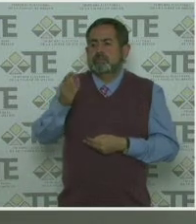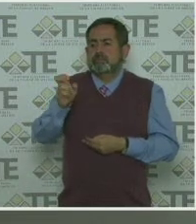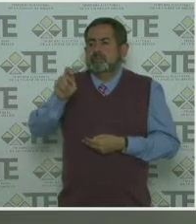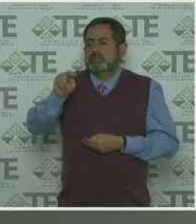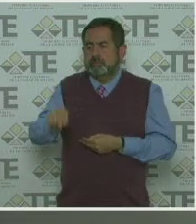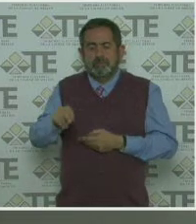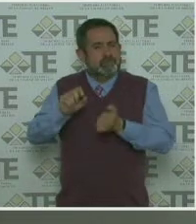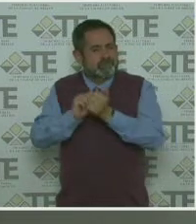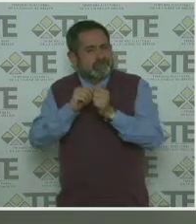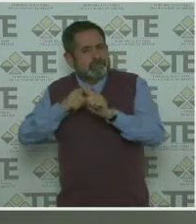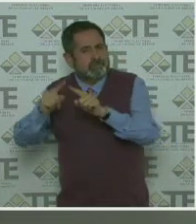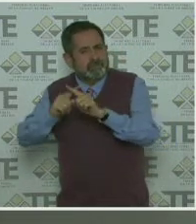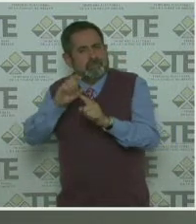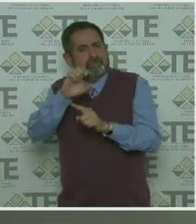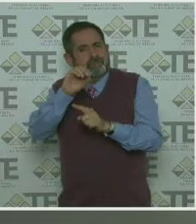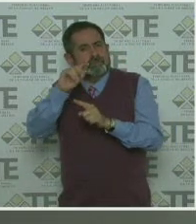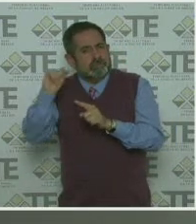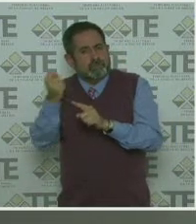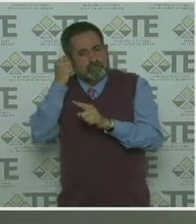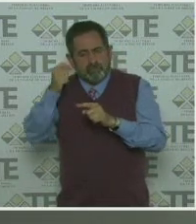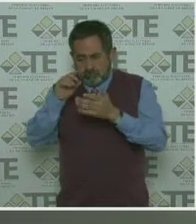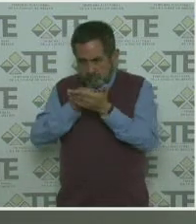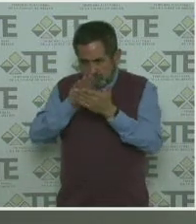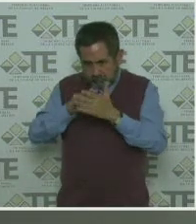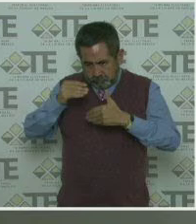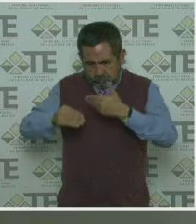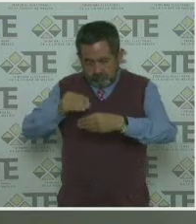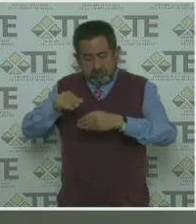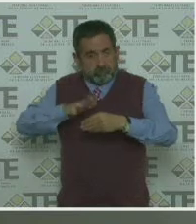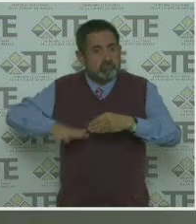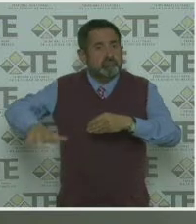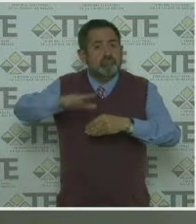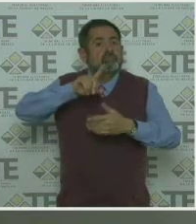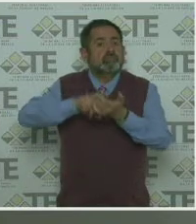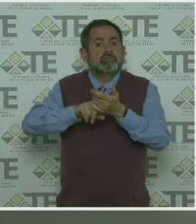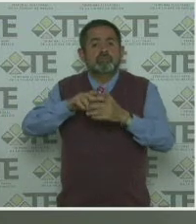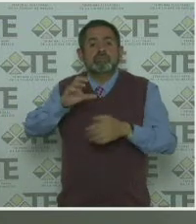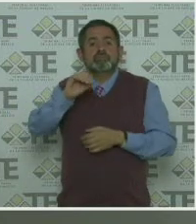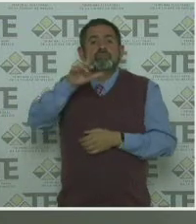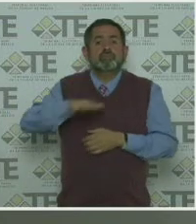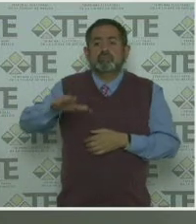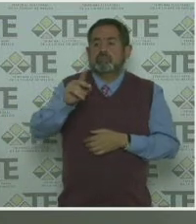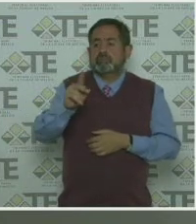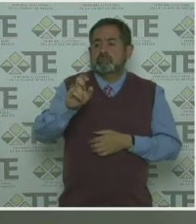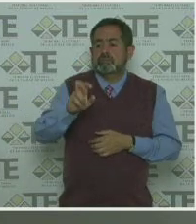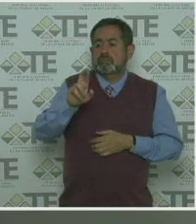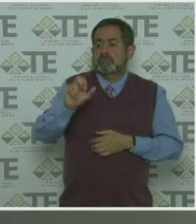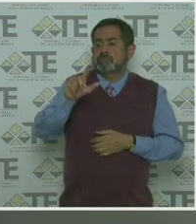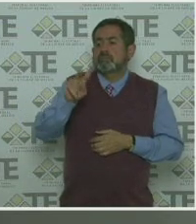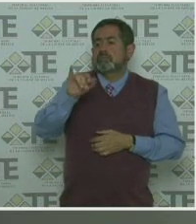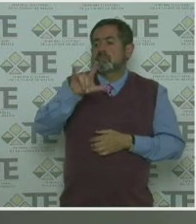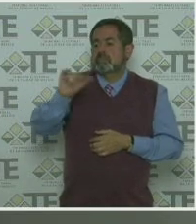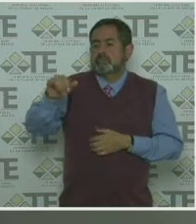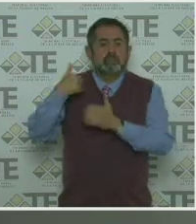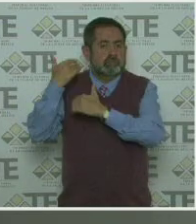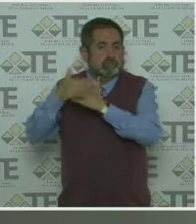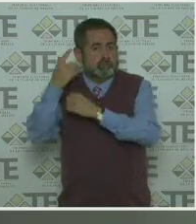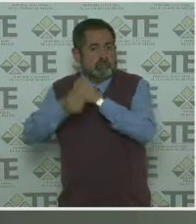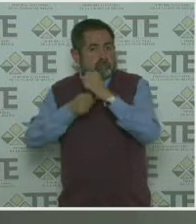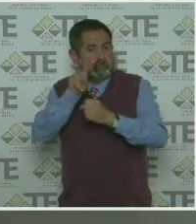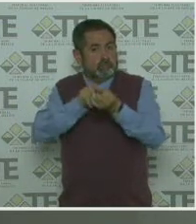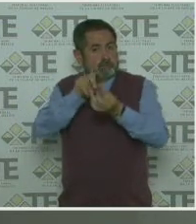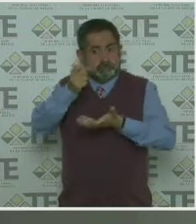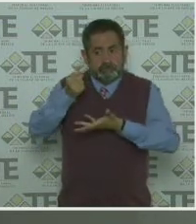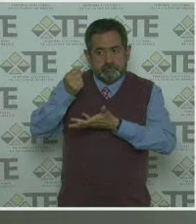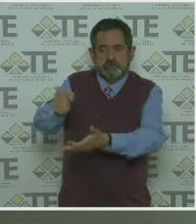diversas ecotecnologías, registrado para la Unidad Territorial Peralvillo II en el ejercicio 2020. En el proyecto que se somete